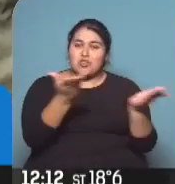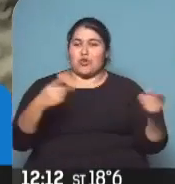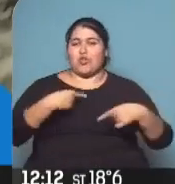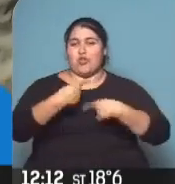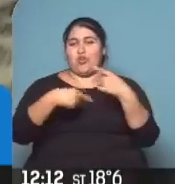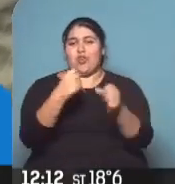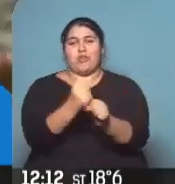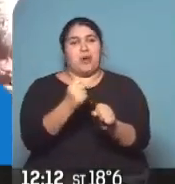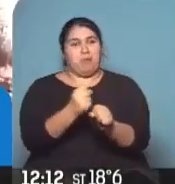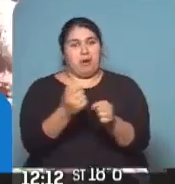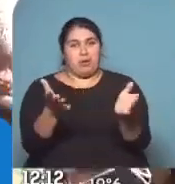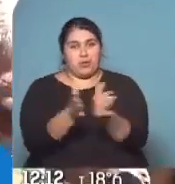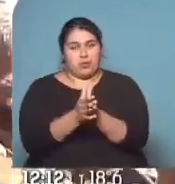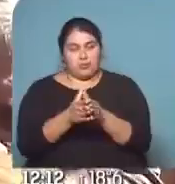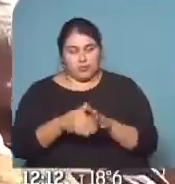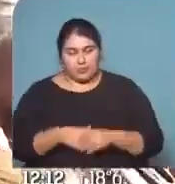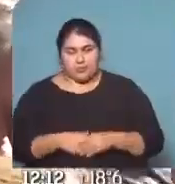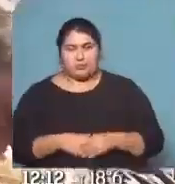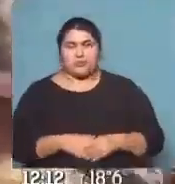juntos